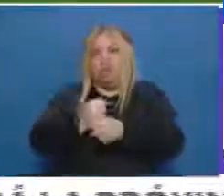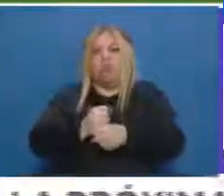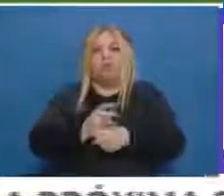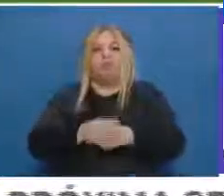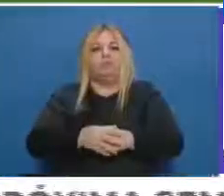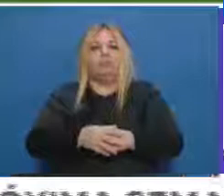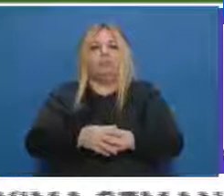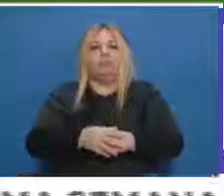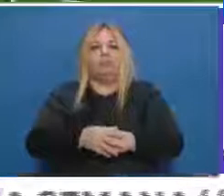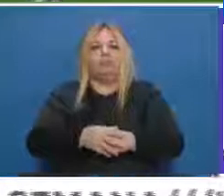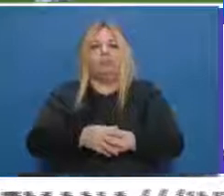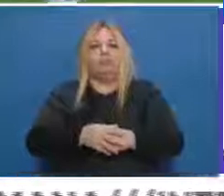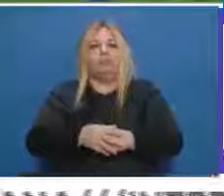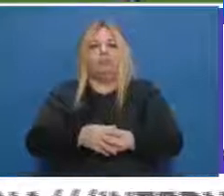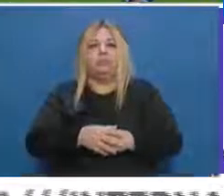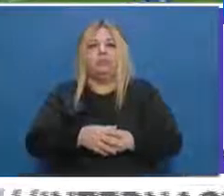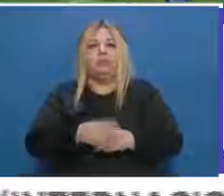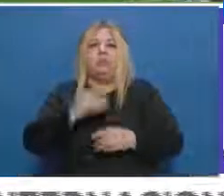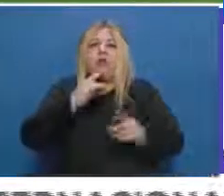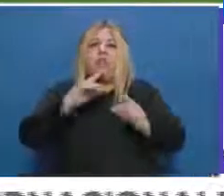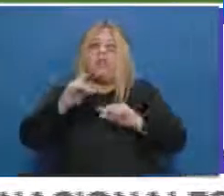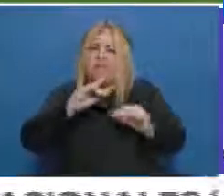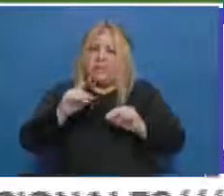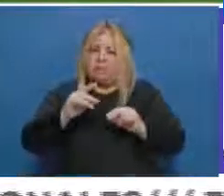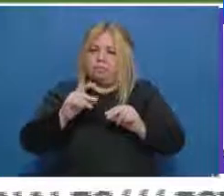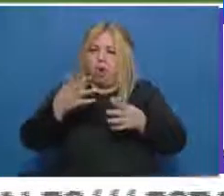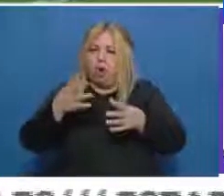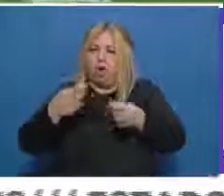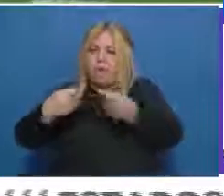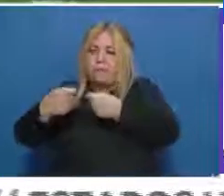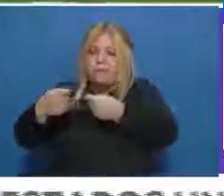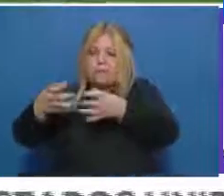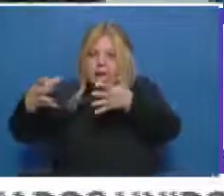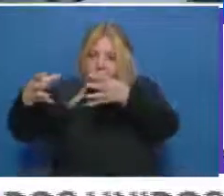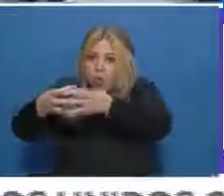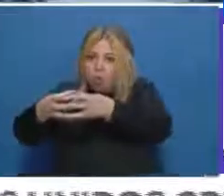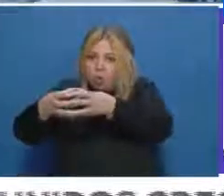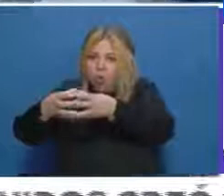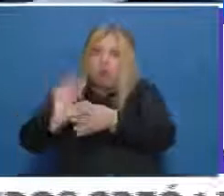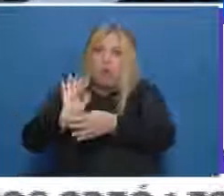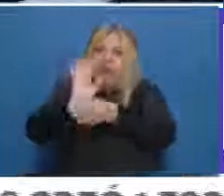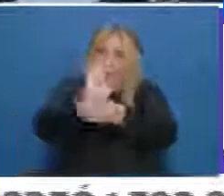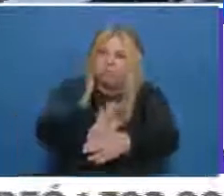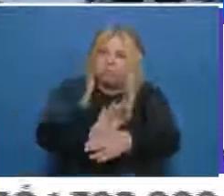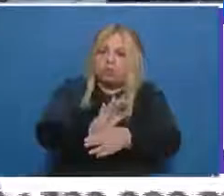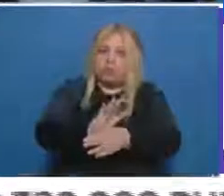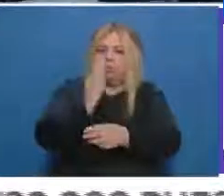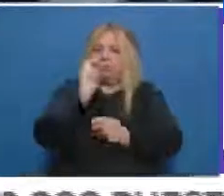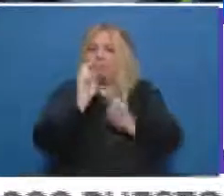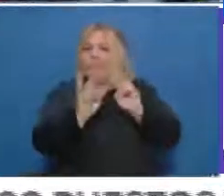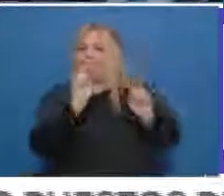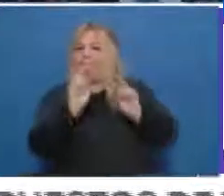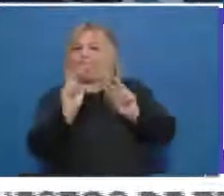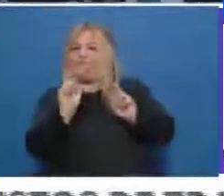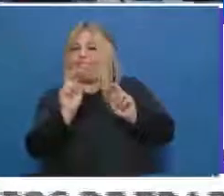medio. Sos un técnico que te apoya un grupo de empresarios que confían en tu trabajo y te han seguido en diferentes procesos. ¿Por